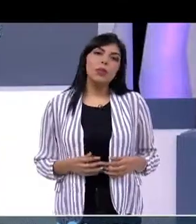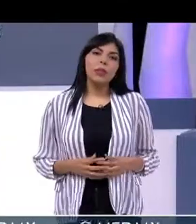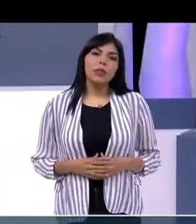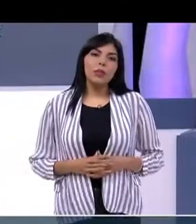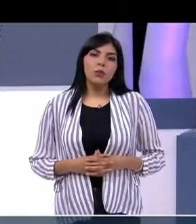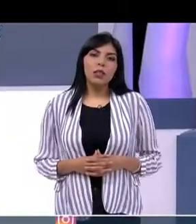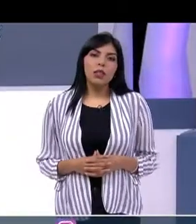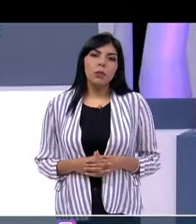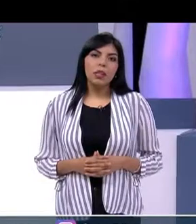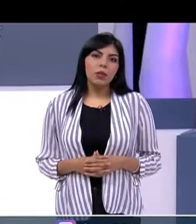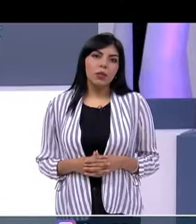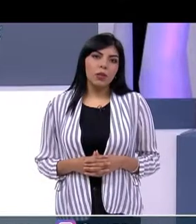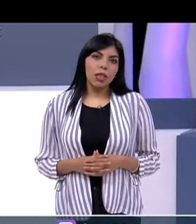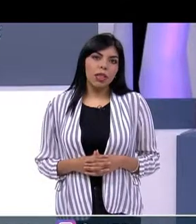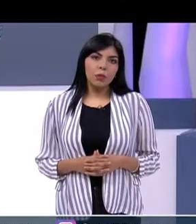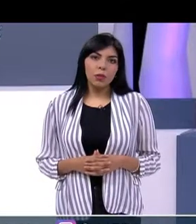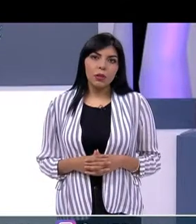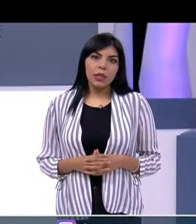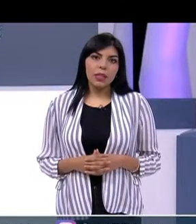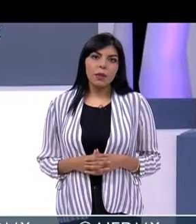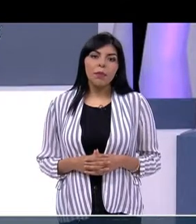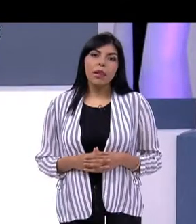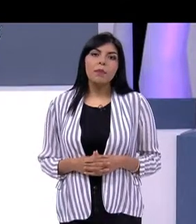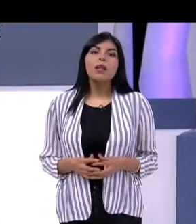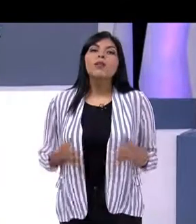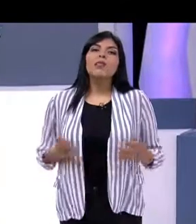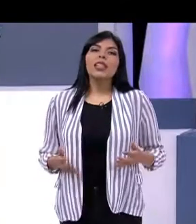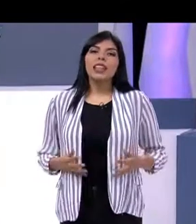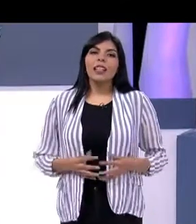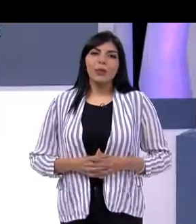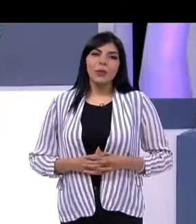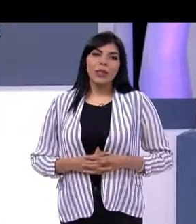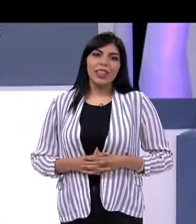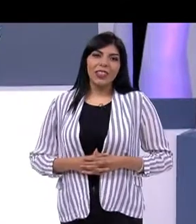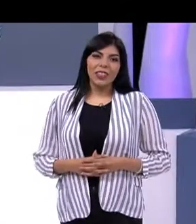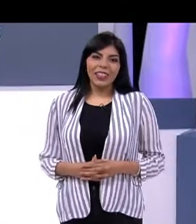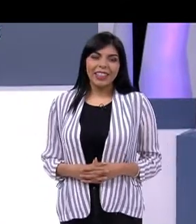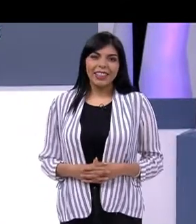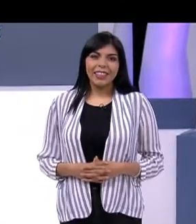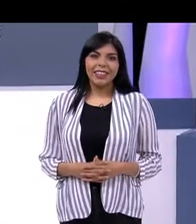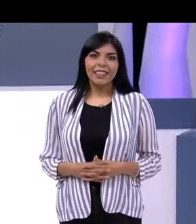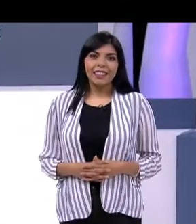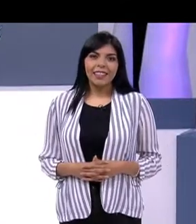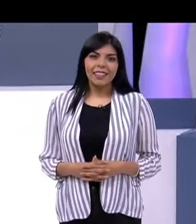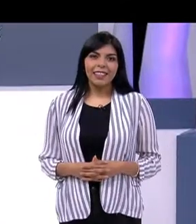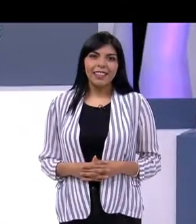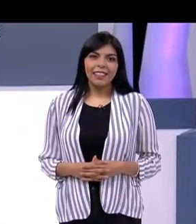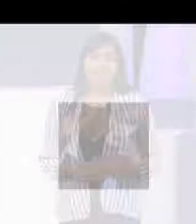Soy Bonnie Moctezuma y en nombre de todos los que hacen posible este programa, muchas gracias por su atención.